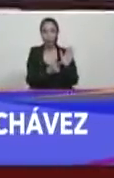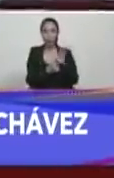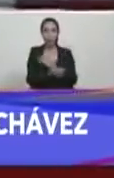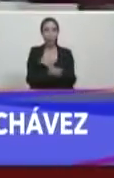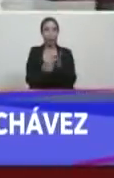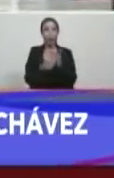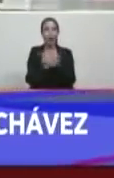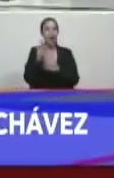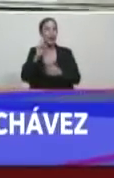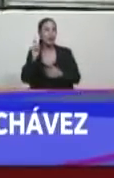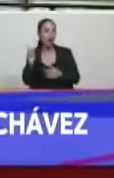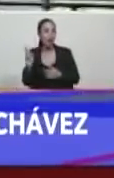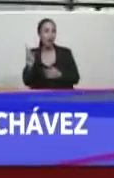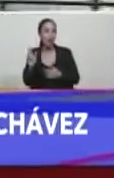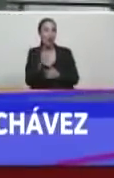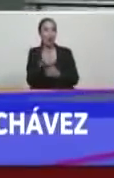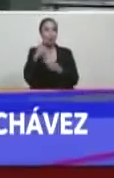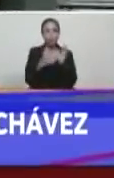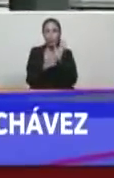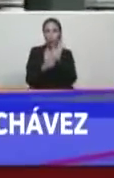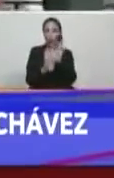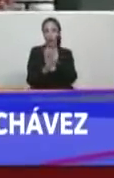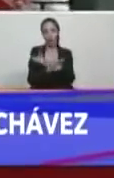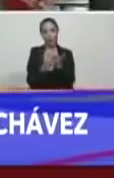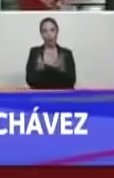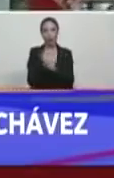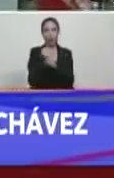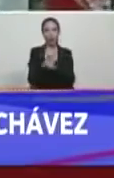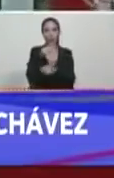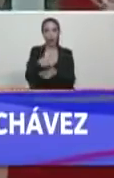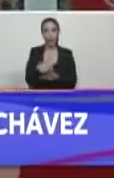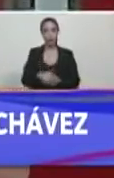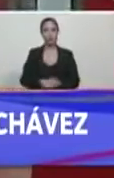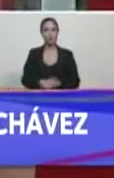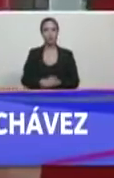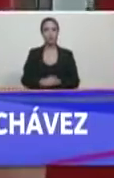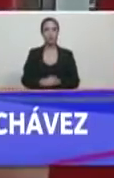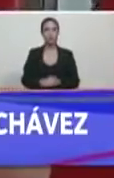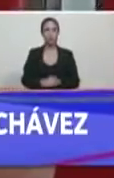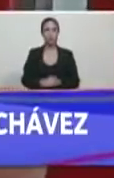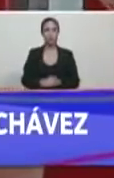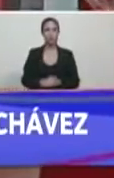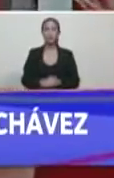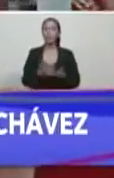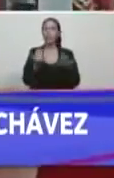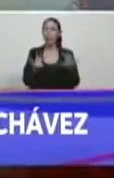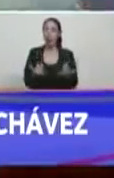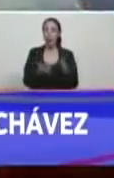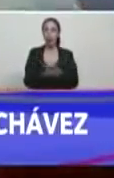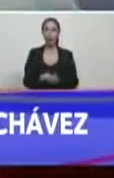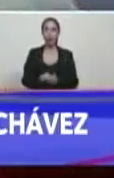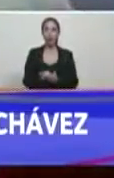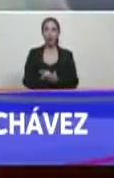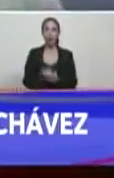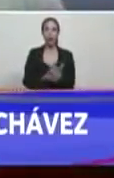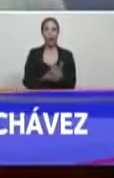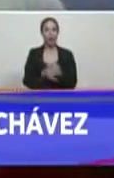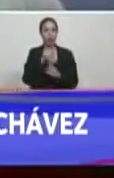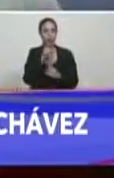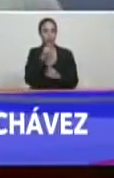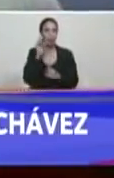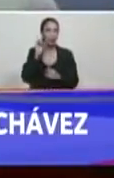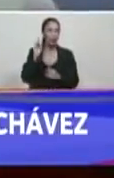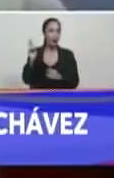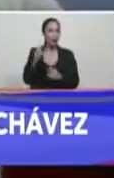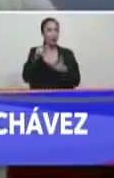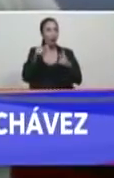de radio que aquí opera. Por eso decimos que a partir de ahora la emisora 100.1 FM sale